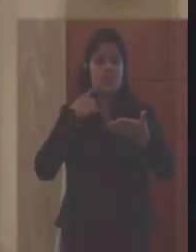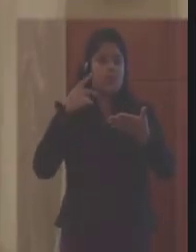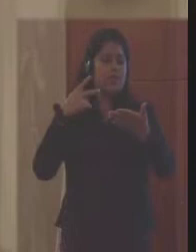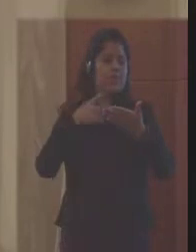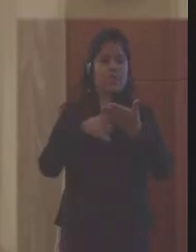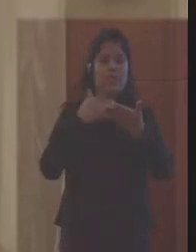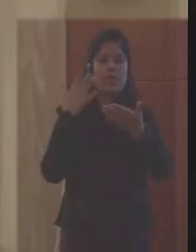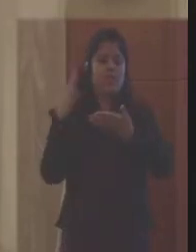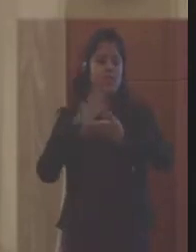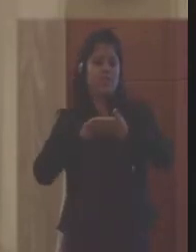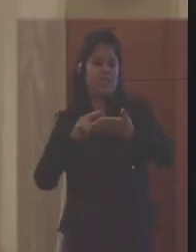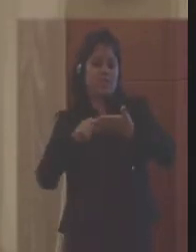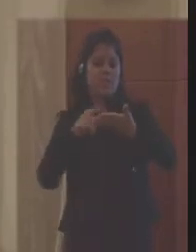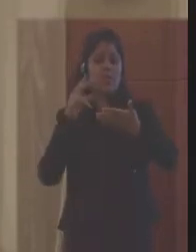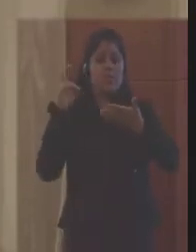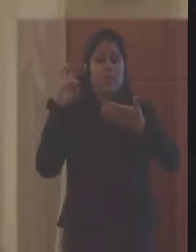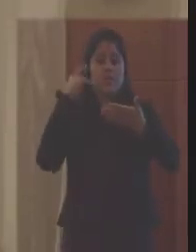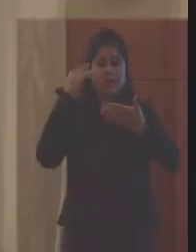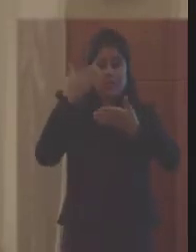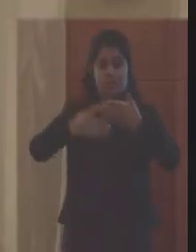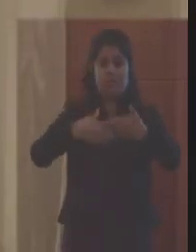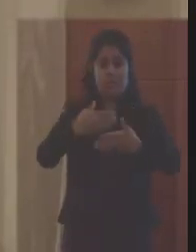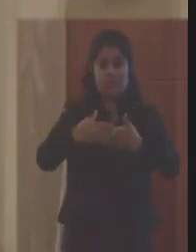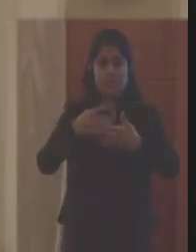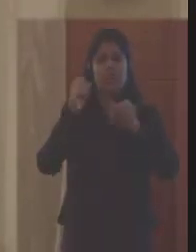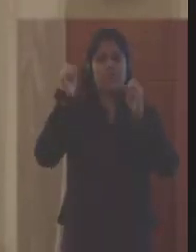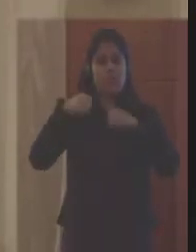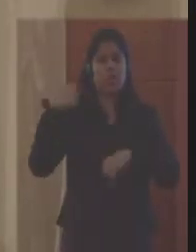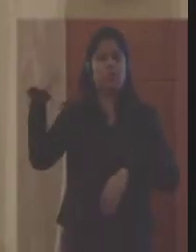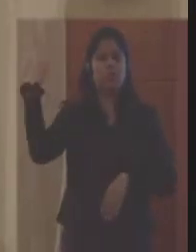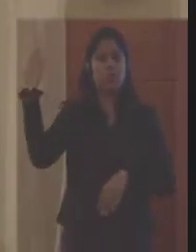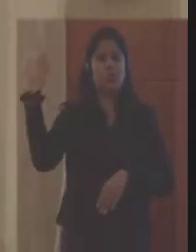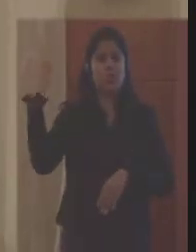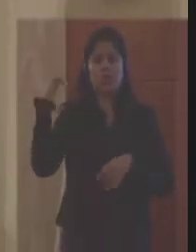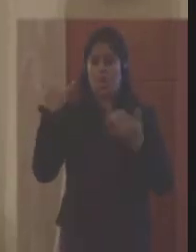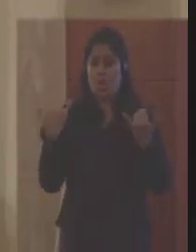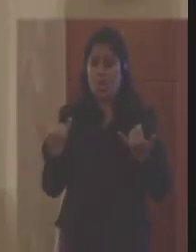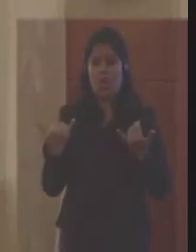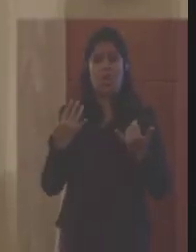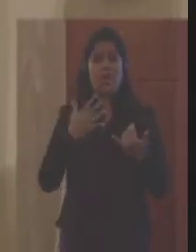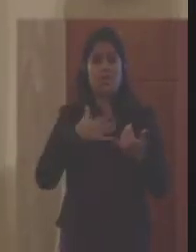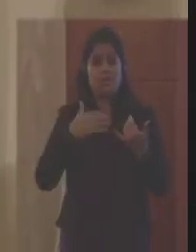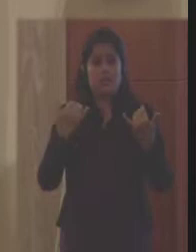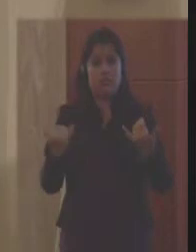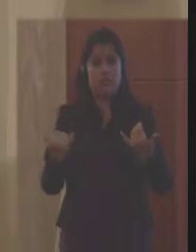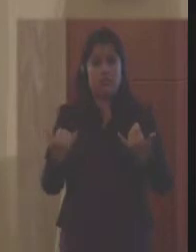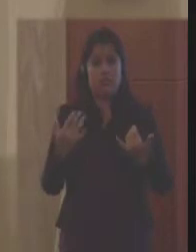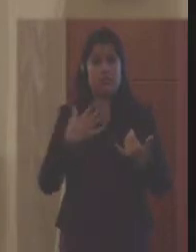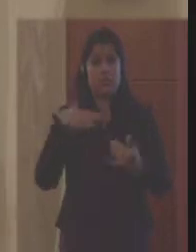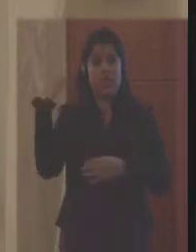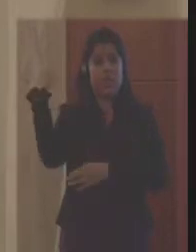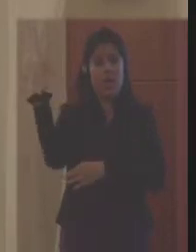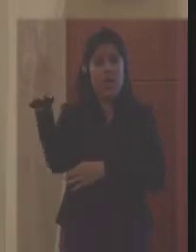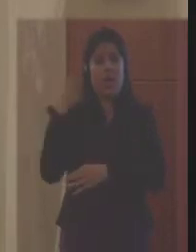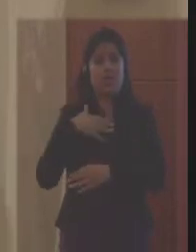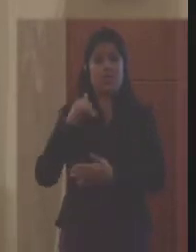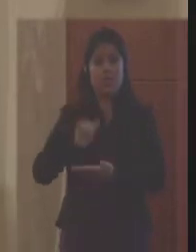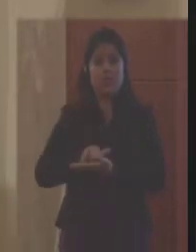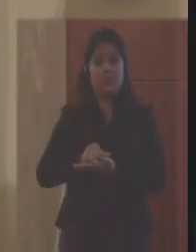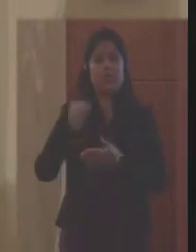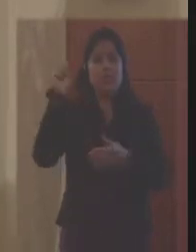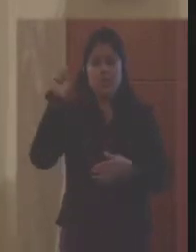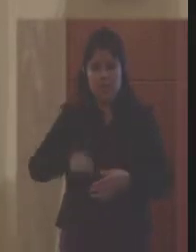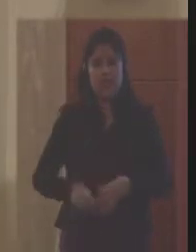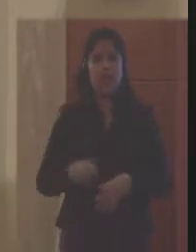tanto diagnóstico, sino en temas de elementos, los alcaldes, que hoy tenemos una representación importante de alcaldes acá,